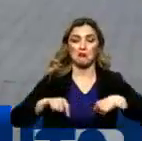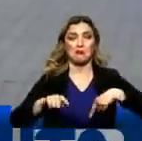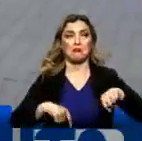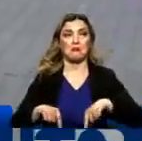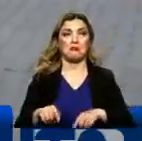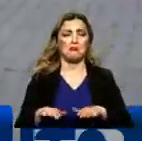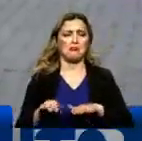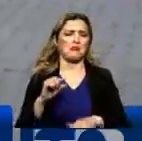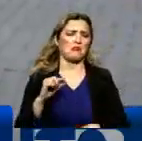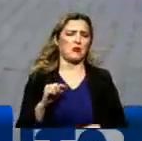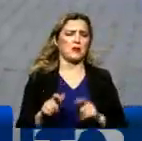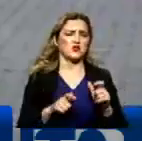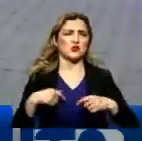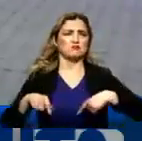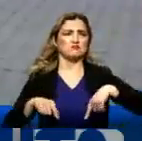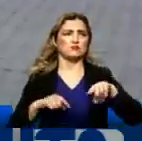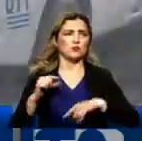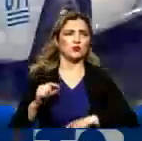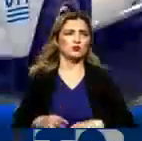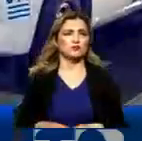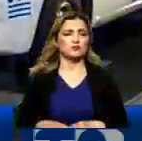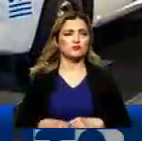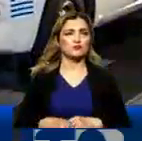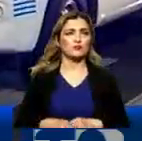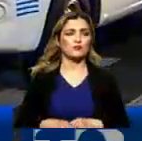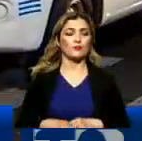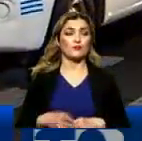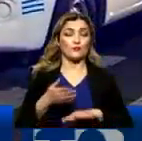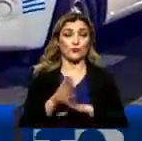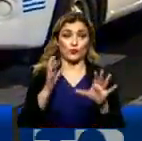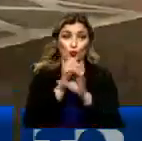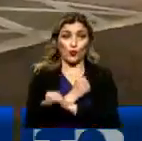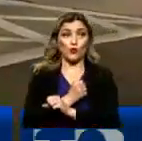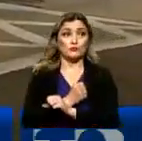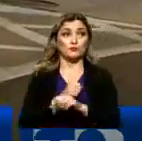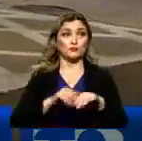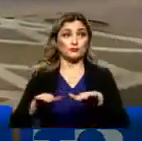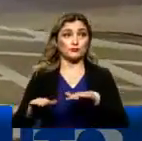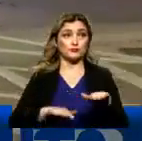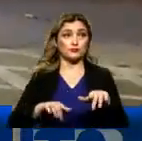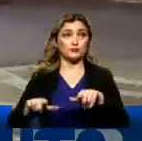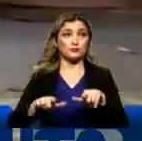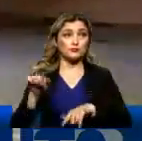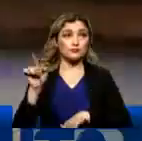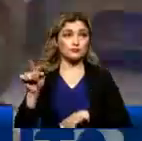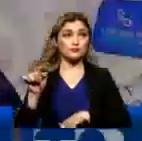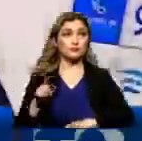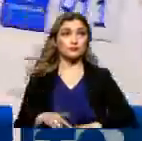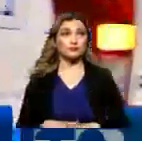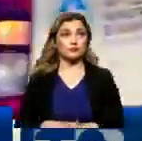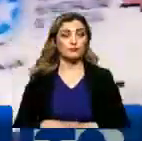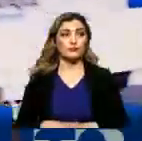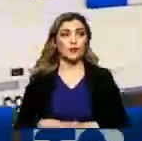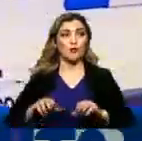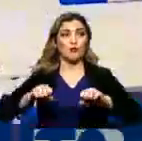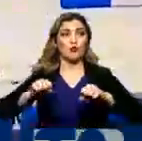flujo vehicular y pocas personas caminando por el bulevar. Ya entrada la noche, los únicos automotores que pasaban por esta parte del casco comercial eran las